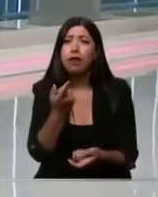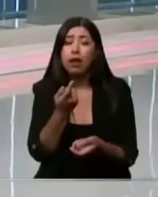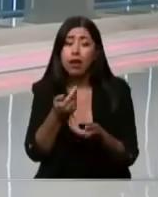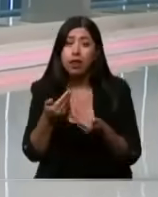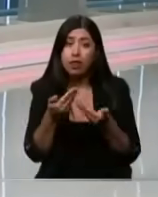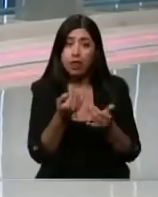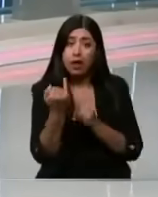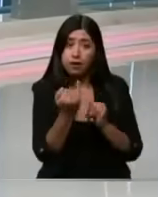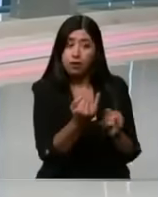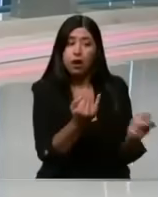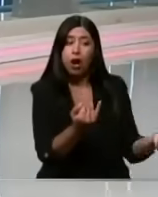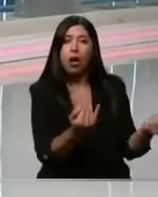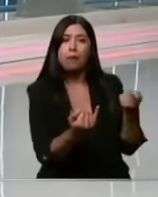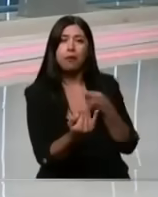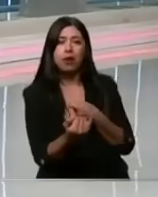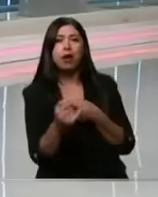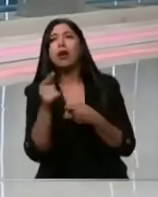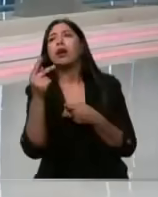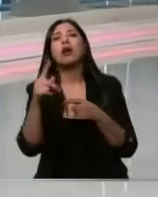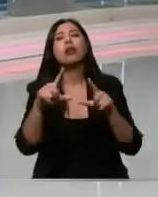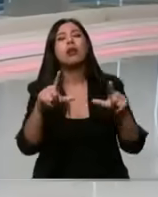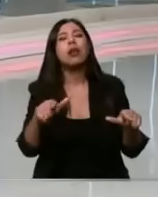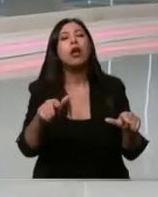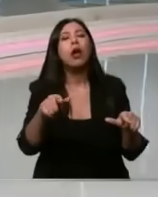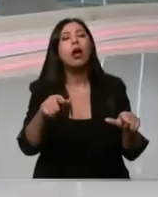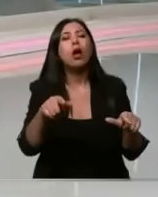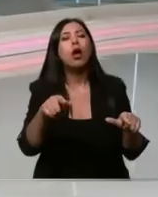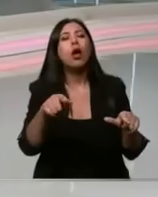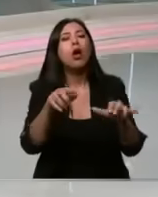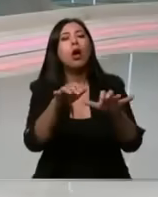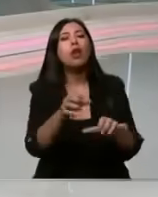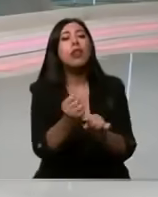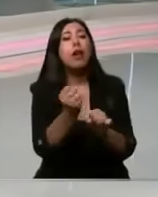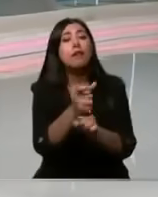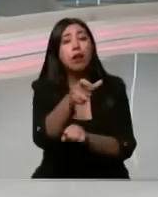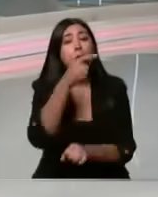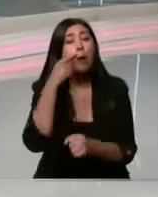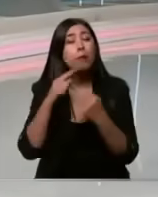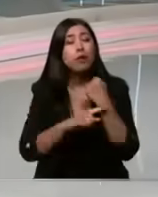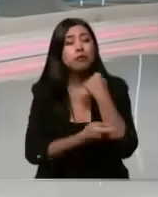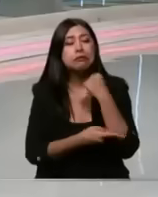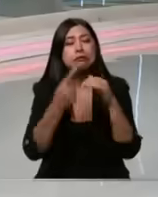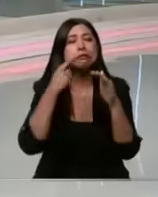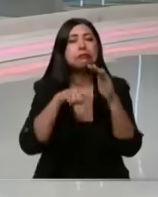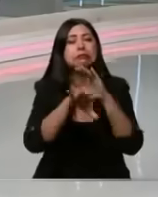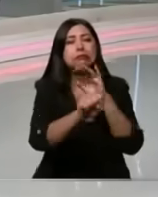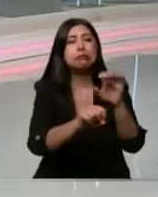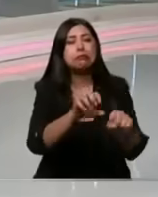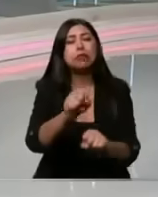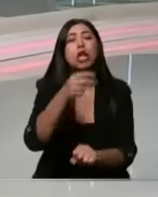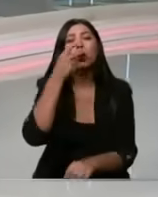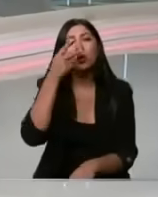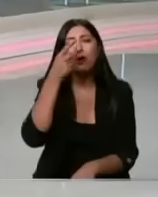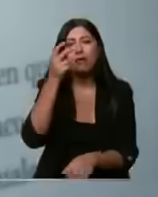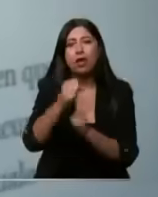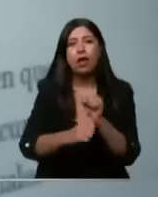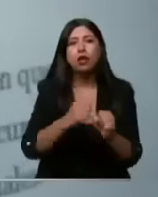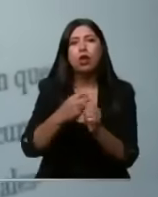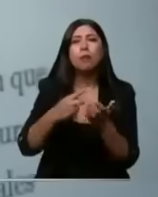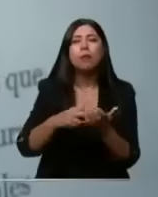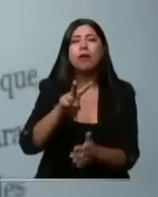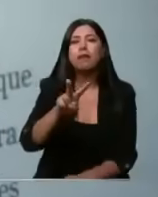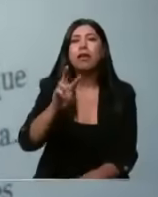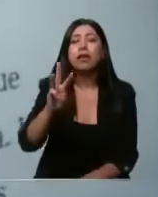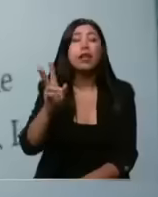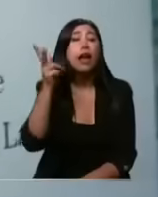del abogado Luis Hermosilla fueron allanadas. No fue es noviembre del 2023. El estallido del